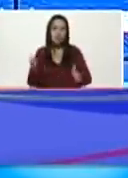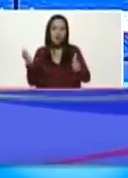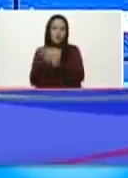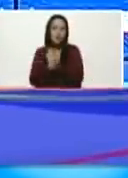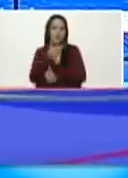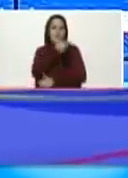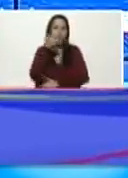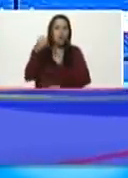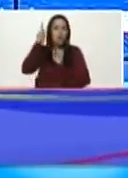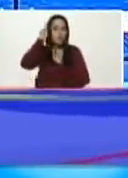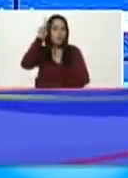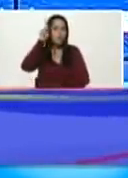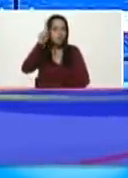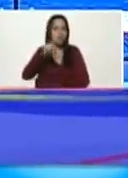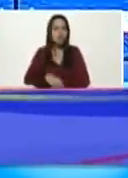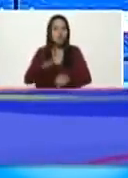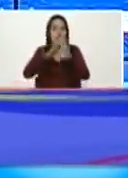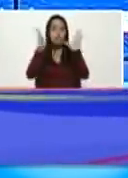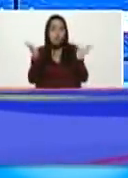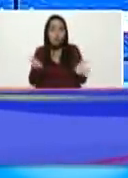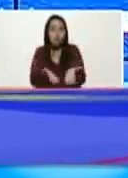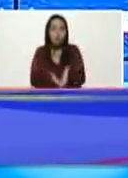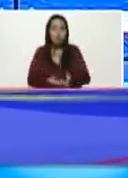profesores y profesoras del mundo.